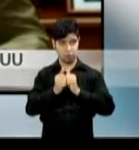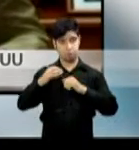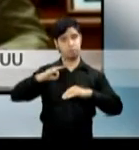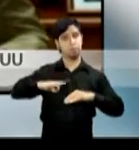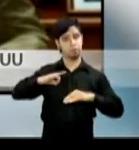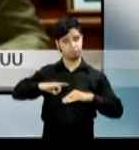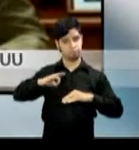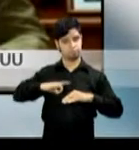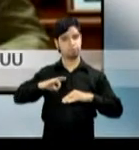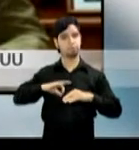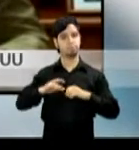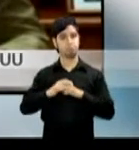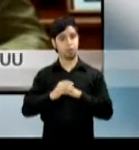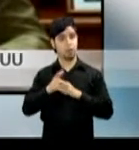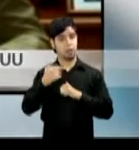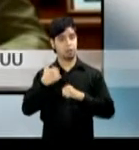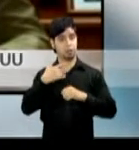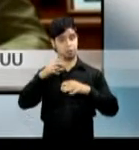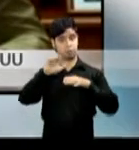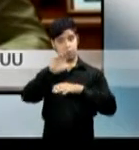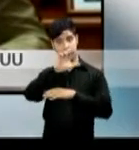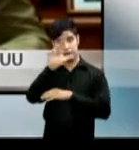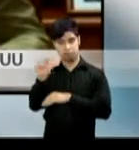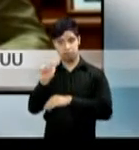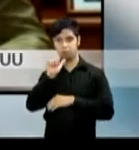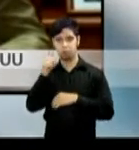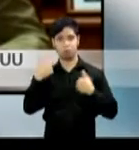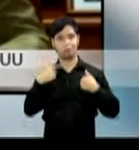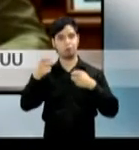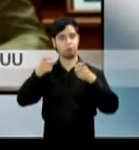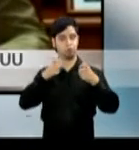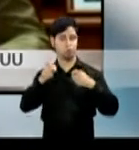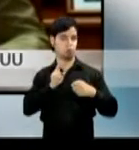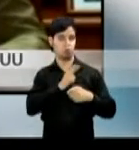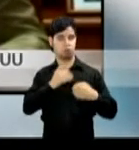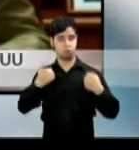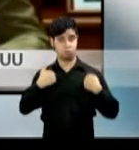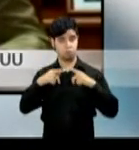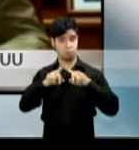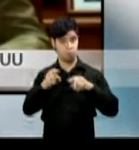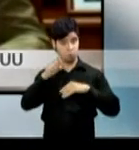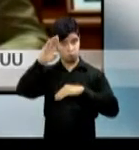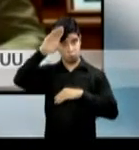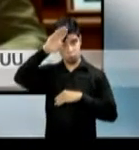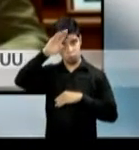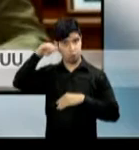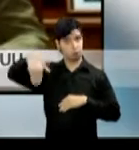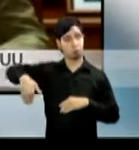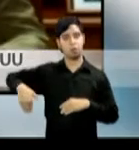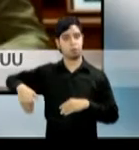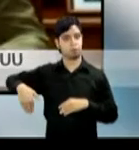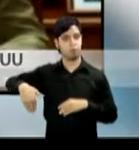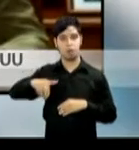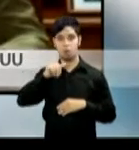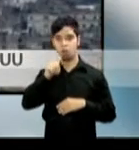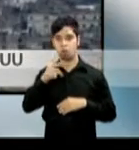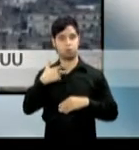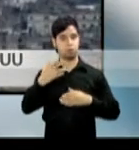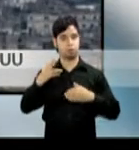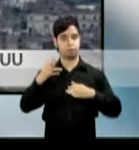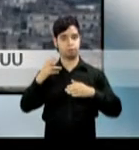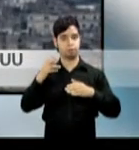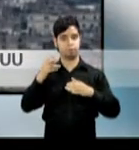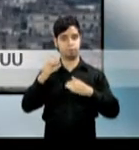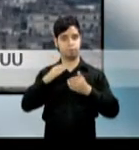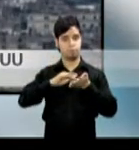el área de manufactura, en Asia, que no tienen esos controles que tenemos nosotros, pero Cuba todavía no está autorizado en ley